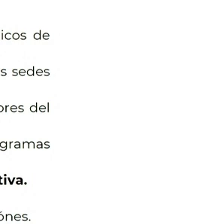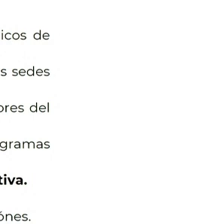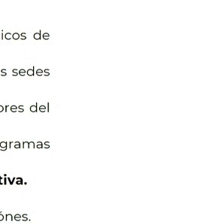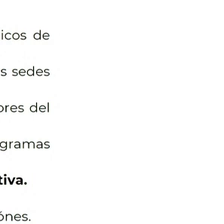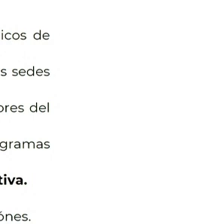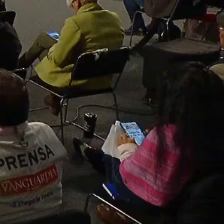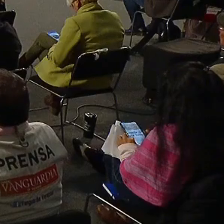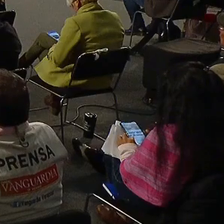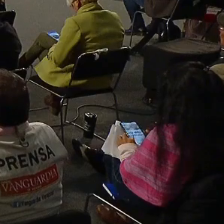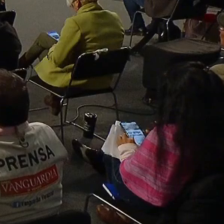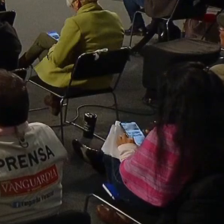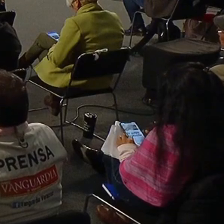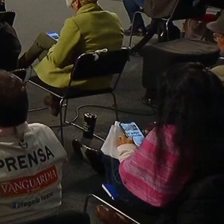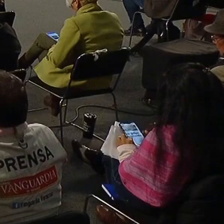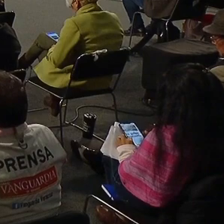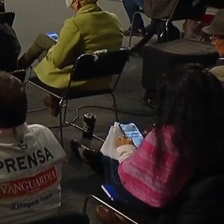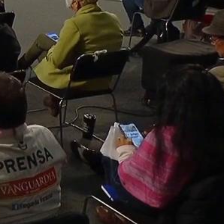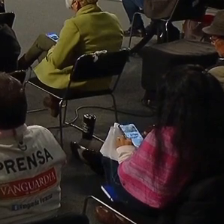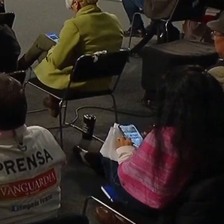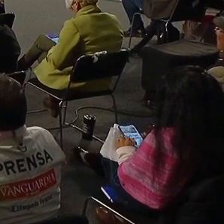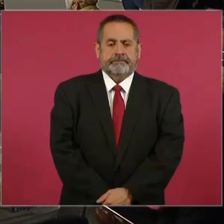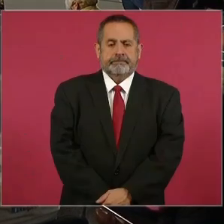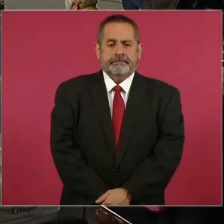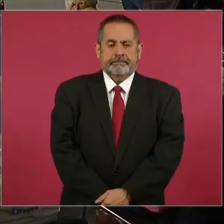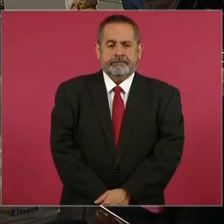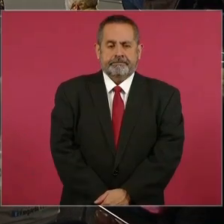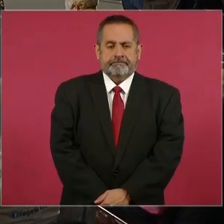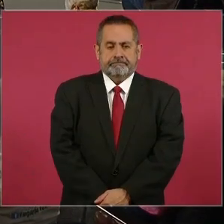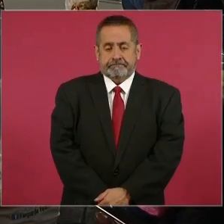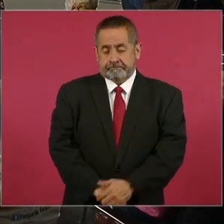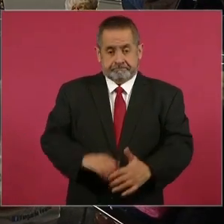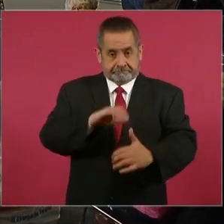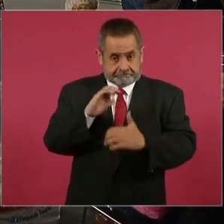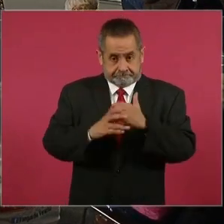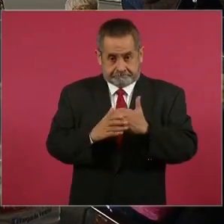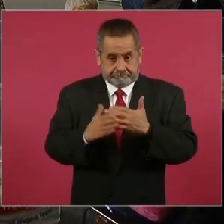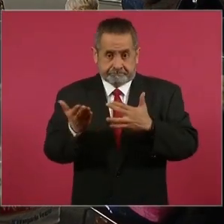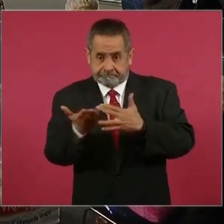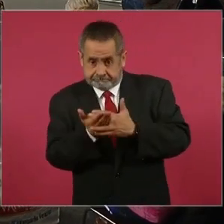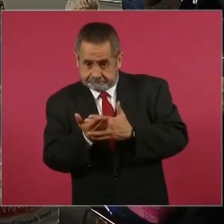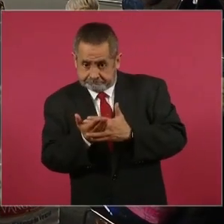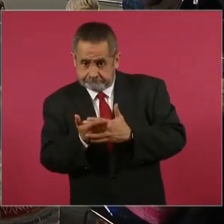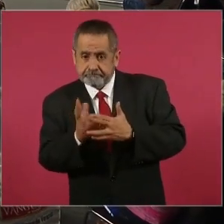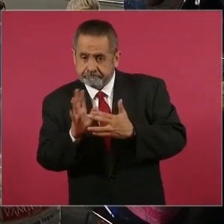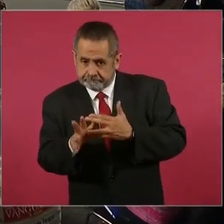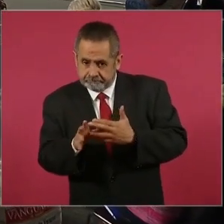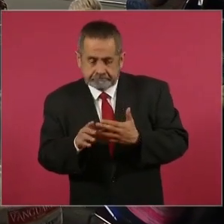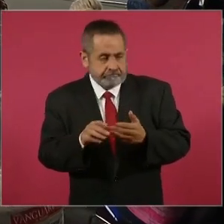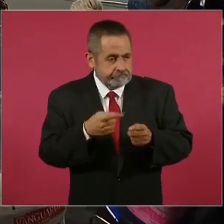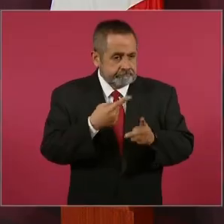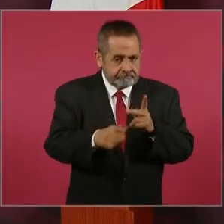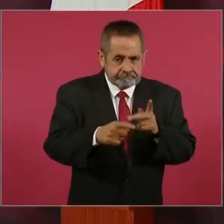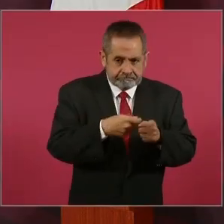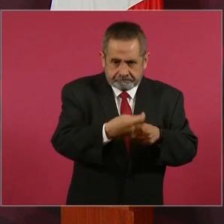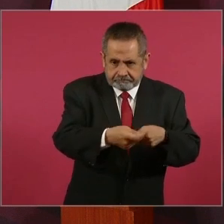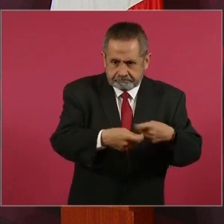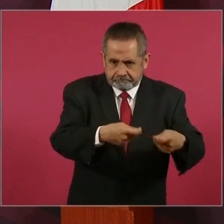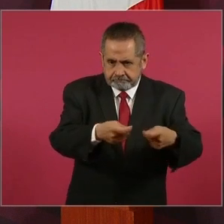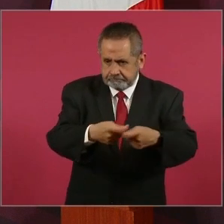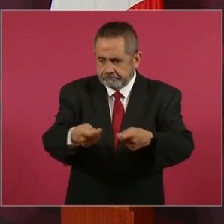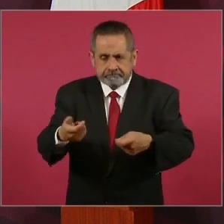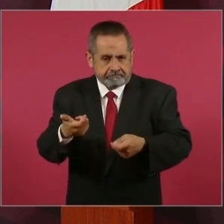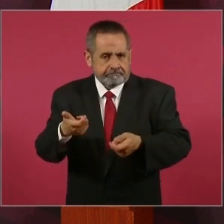terminando empiezan a entregar ya la mitad del apoyo a